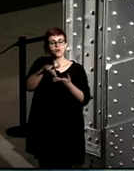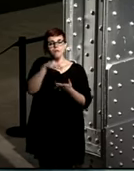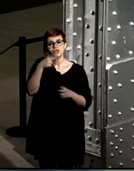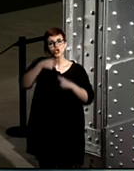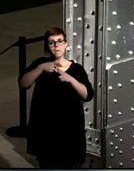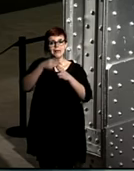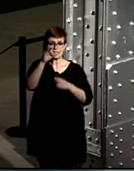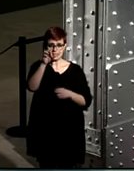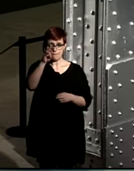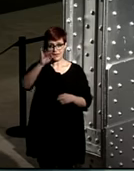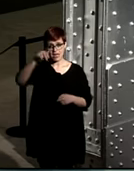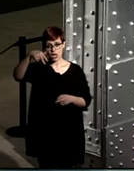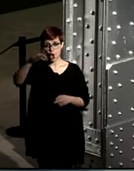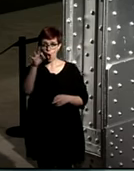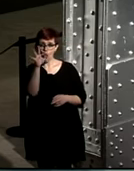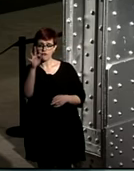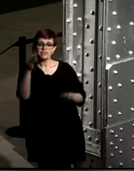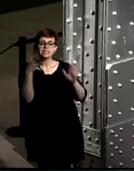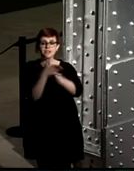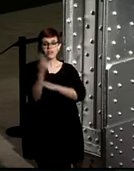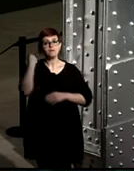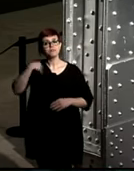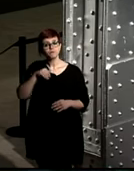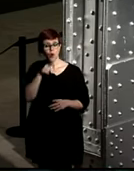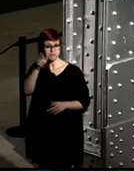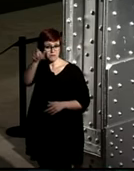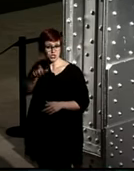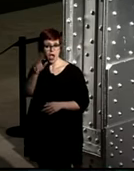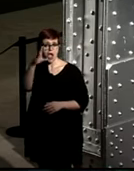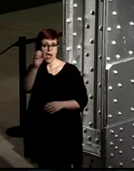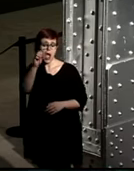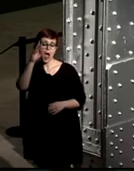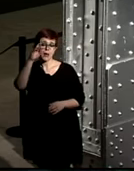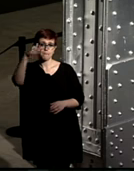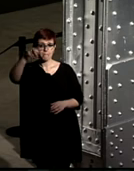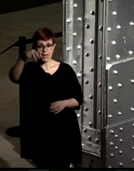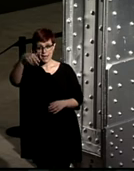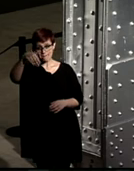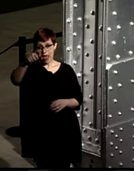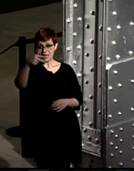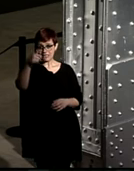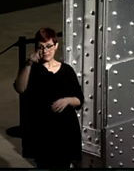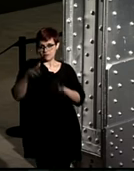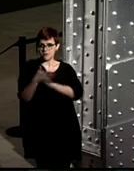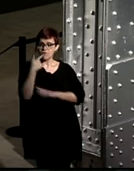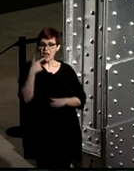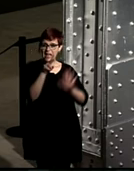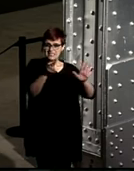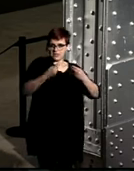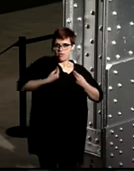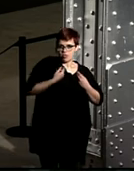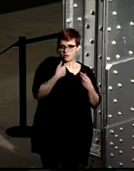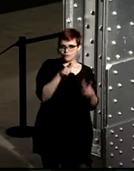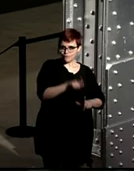serie, dedicarle una serie entera, Ajá. como fue el caso de Carmen Machi. ¿Tú a Carmen cuando le dices ven, lo deja todo? Porque ya la tienes casi fija en